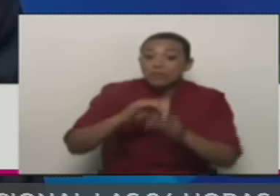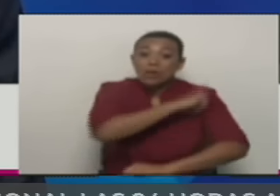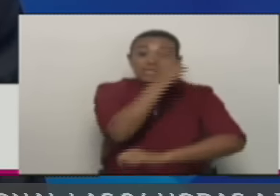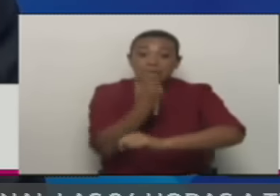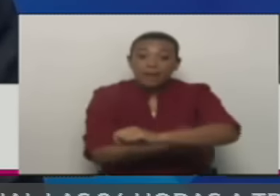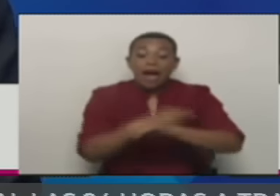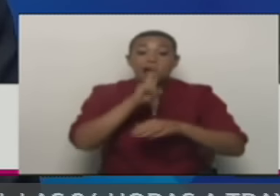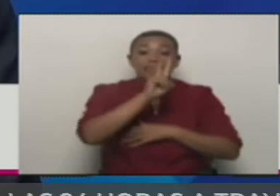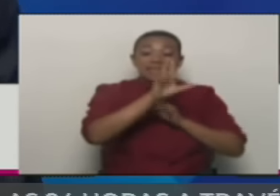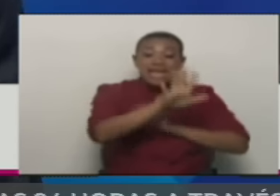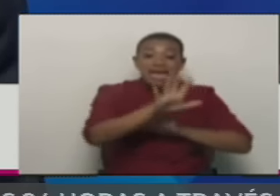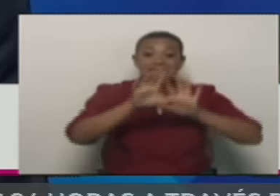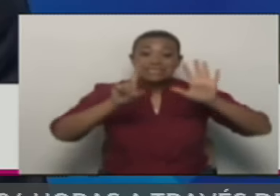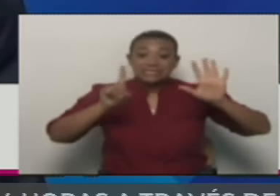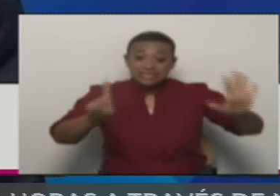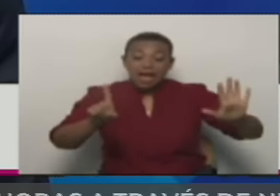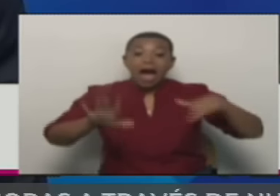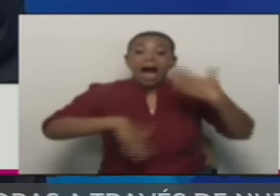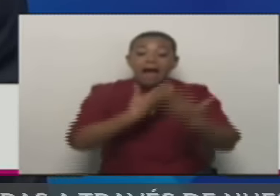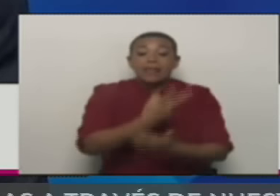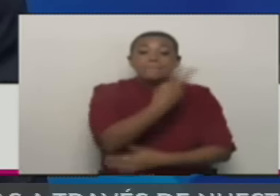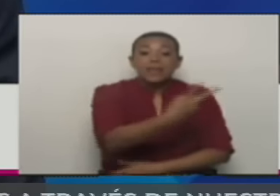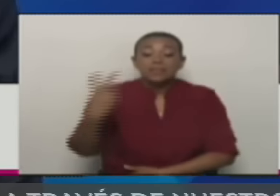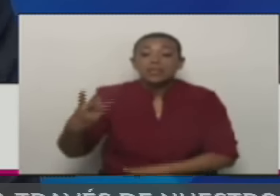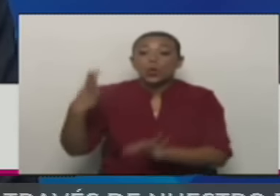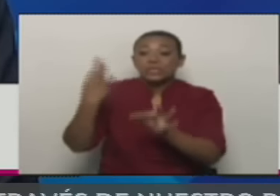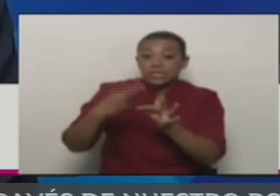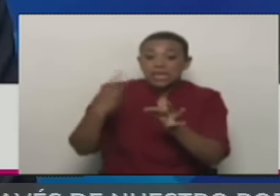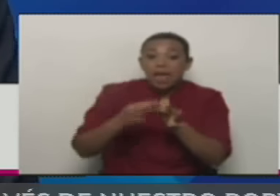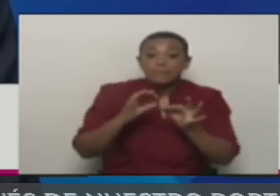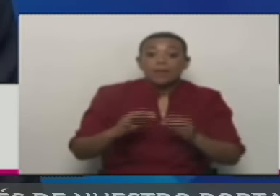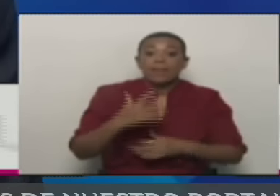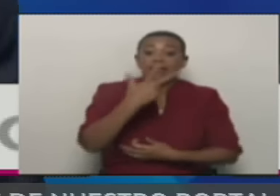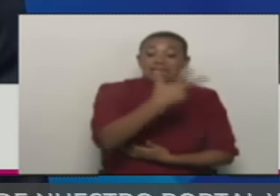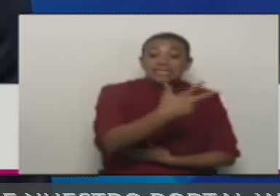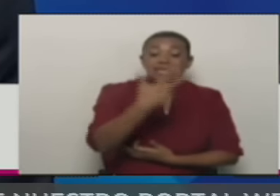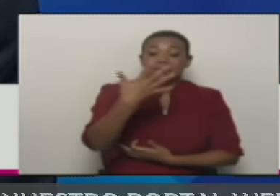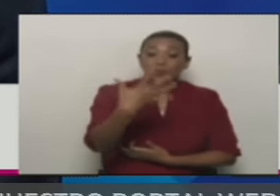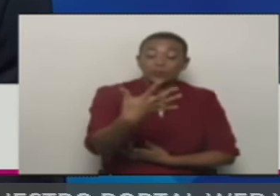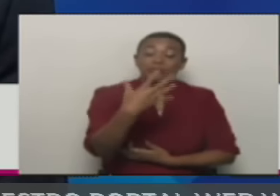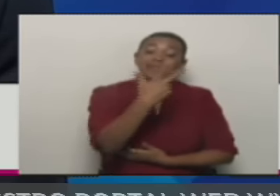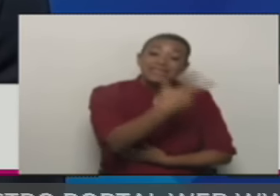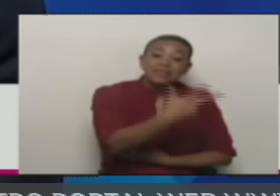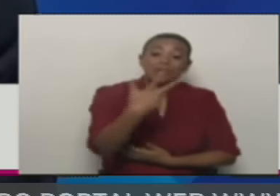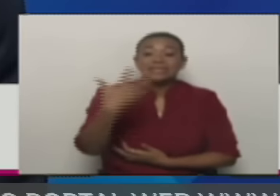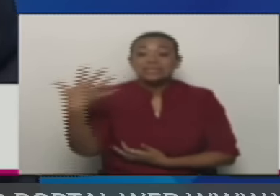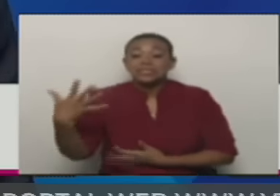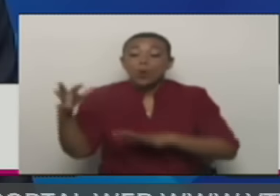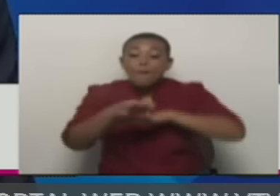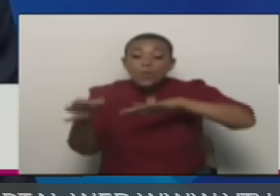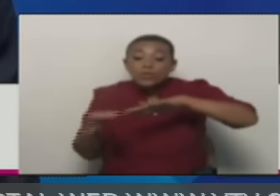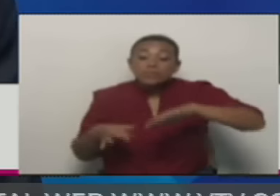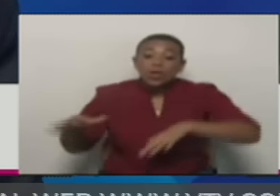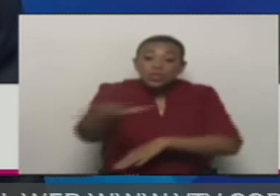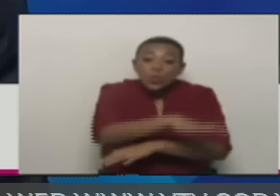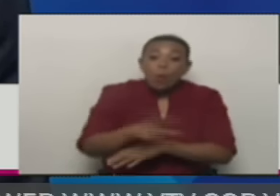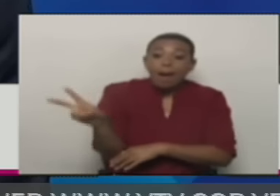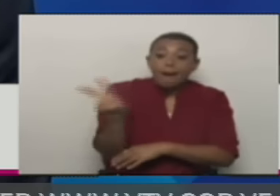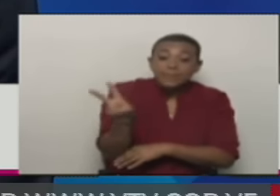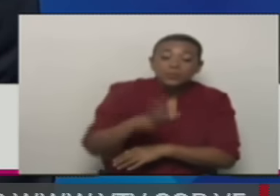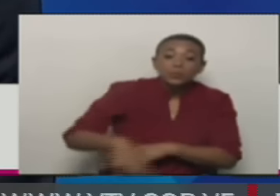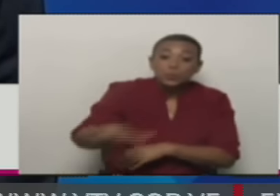16 al 22, en una dinámica permanente que se va a hacer en los 335 municipios del país, aprovechando la infraestructura educativa que tiene